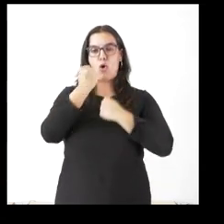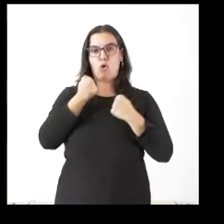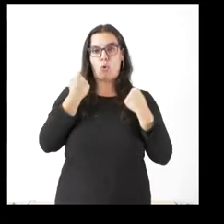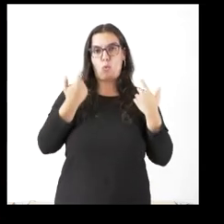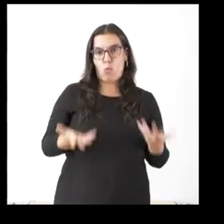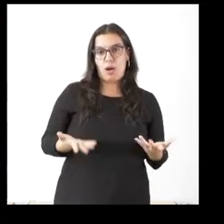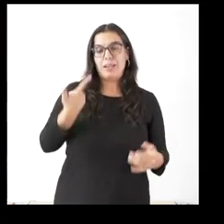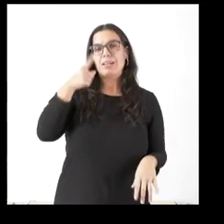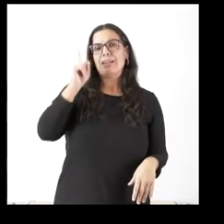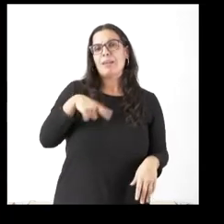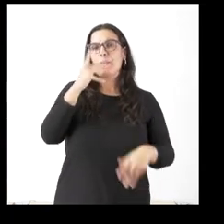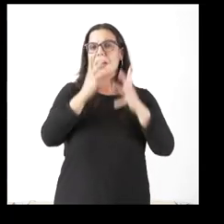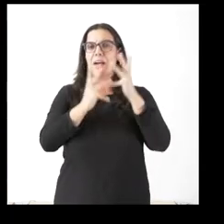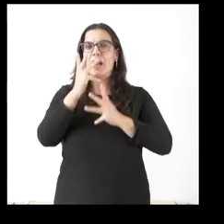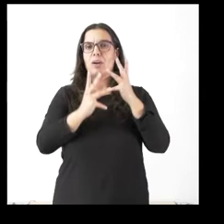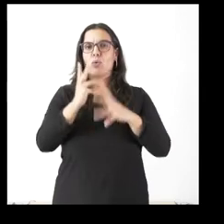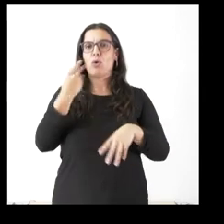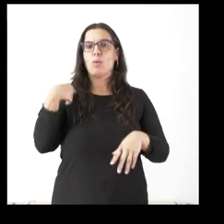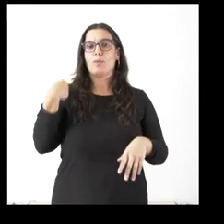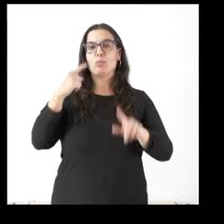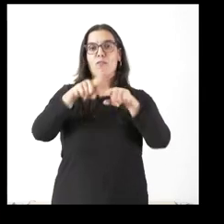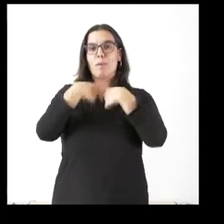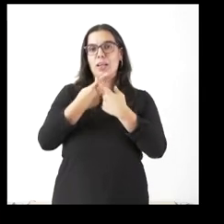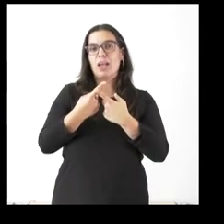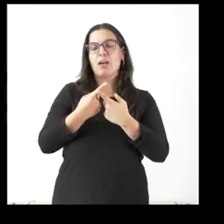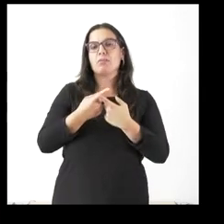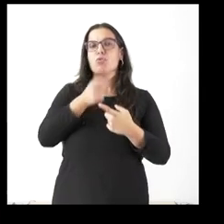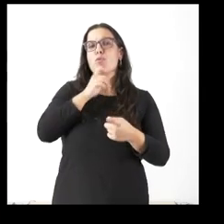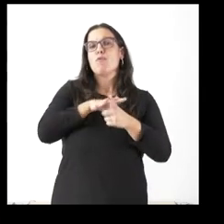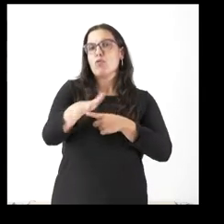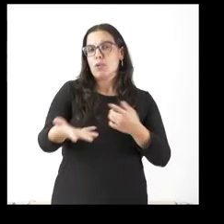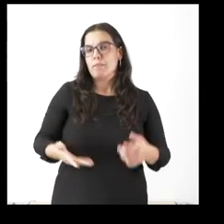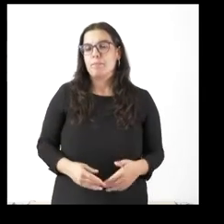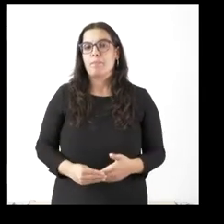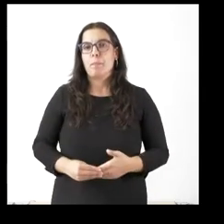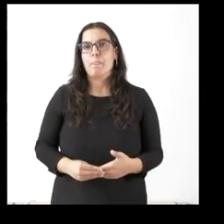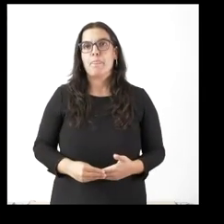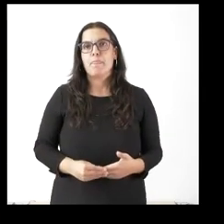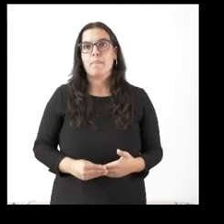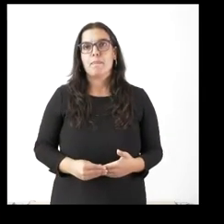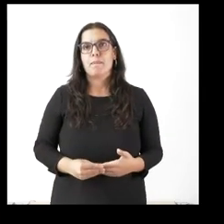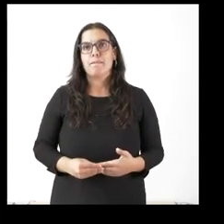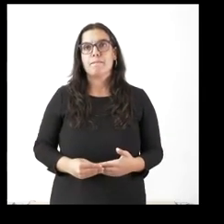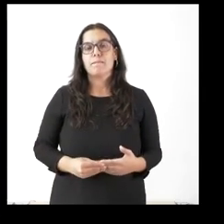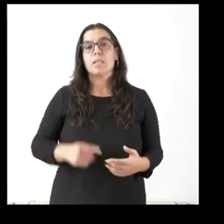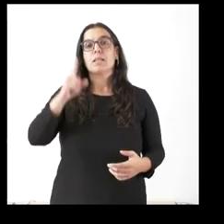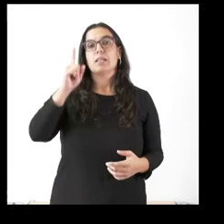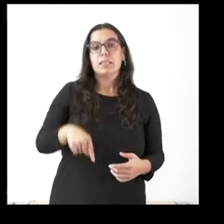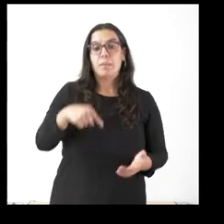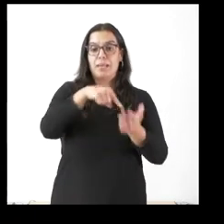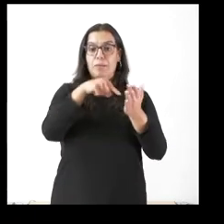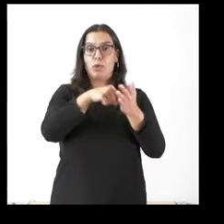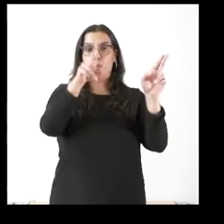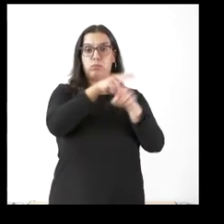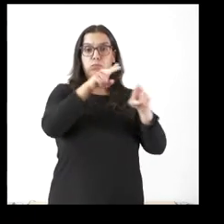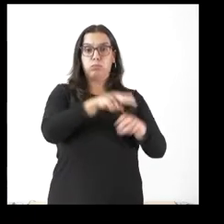han hecho de cómo se va a ver afectada a las familias y las personas. Y ¿cómo se va a afectar la supresión de los impuestos a